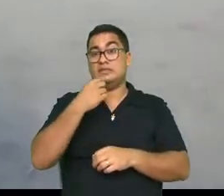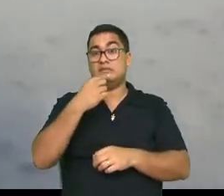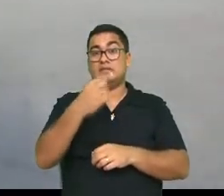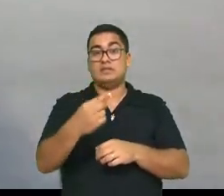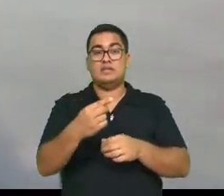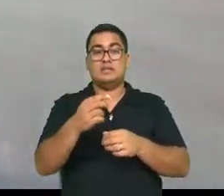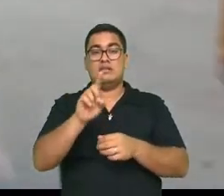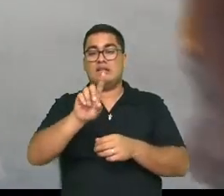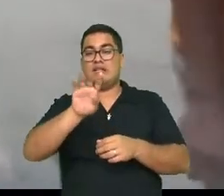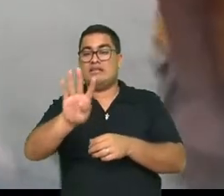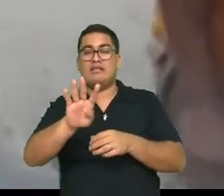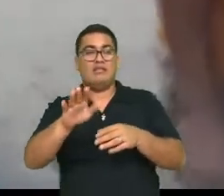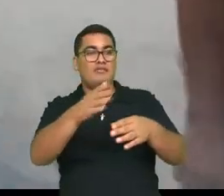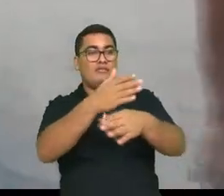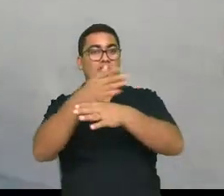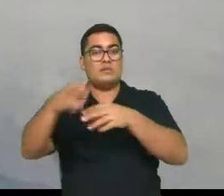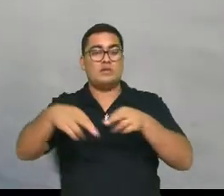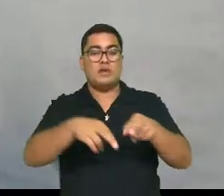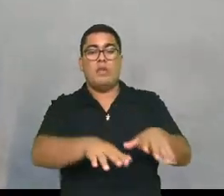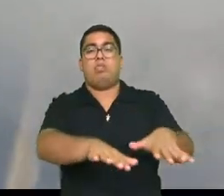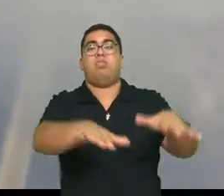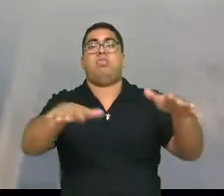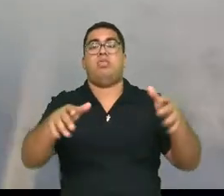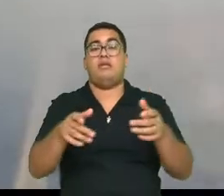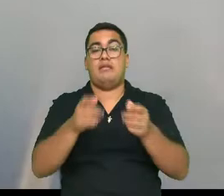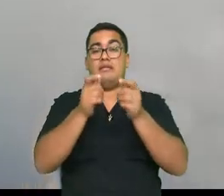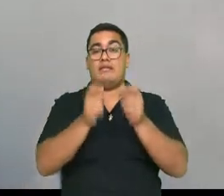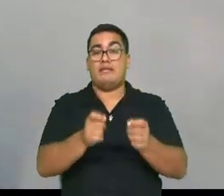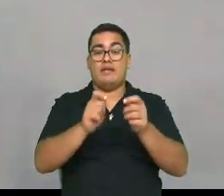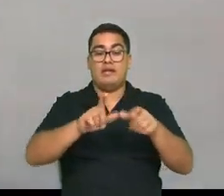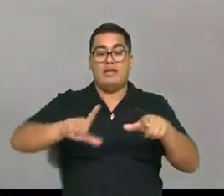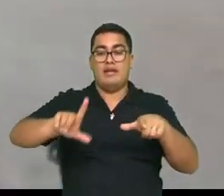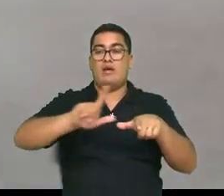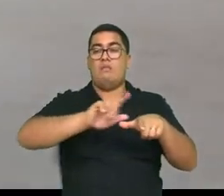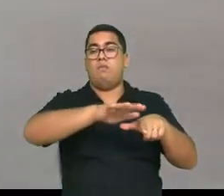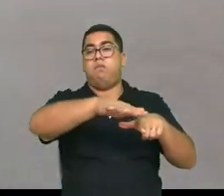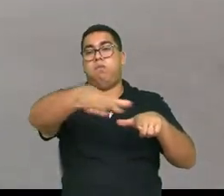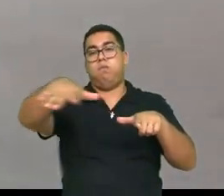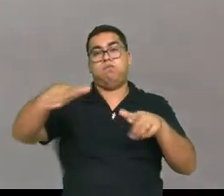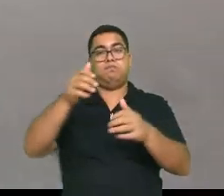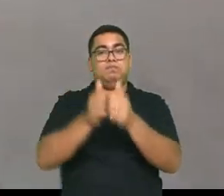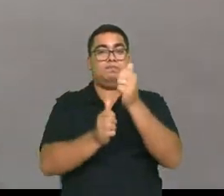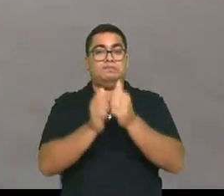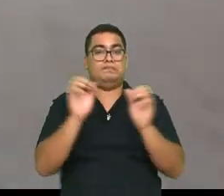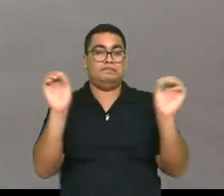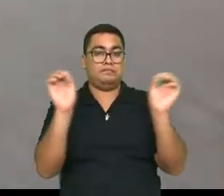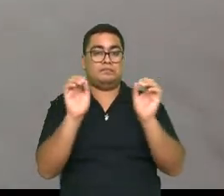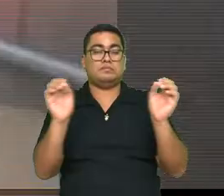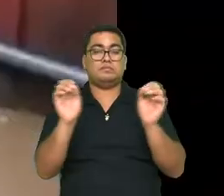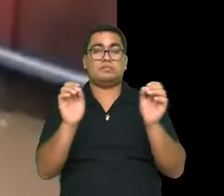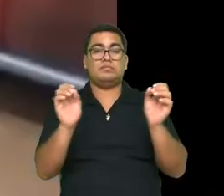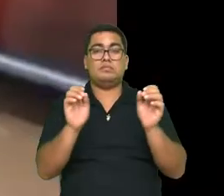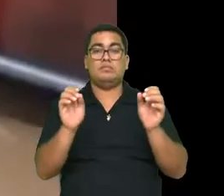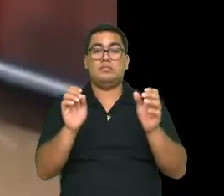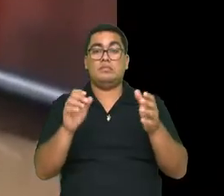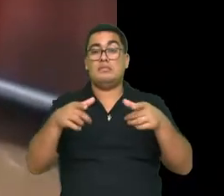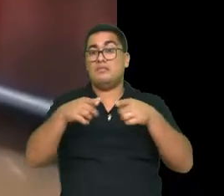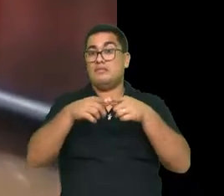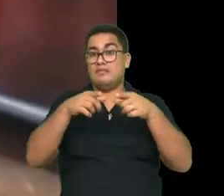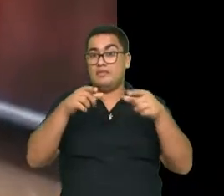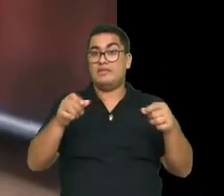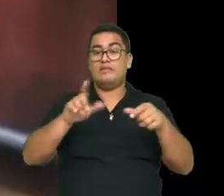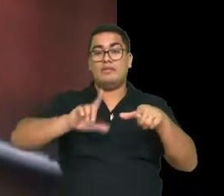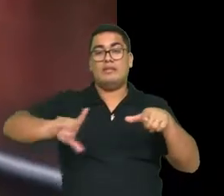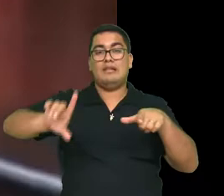en 14 ríos, crecida del lago de Granada, el cual no ha causado afectaciones, y el aumento del caudal del lago de Managua, el cual